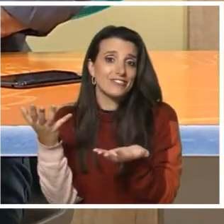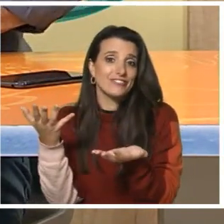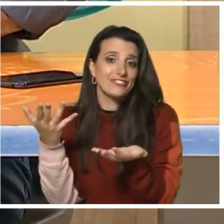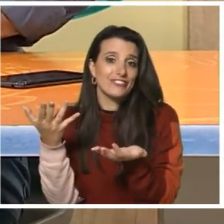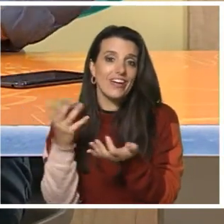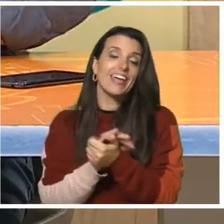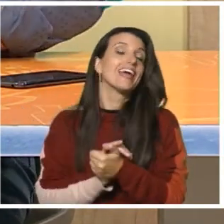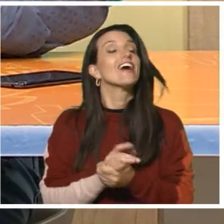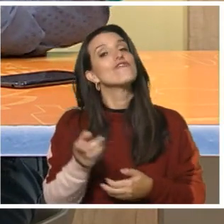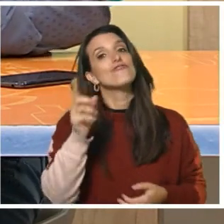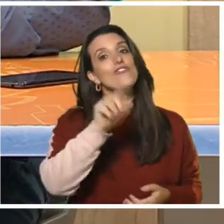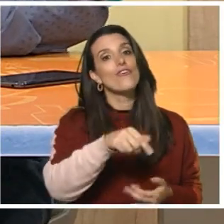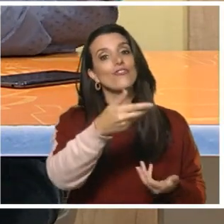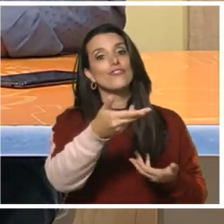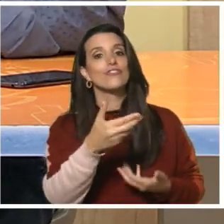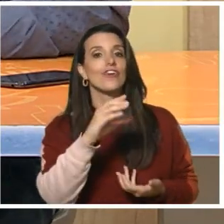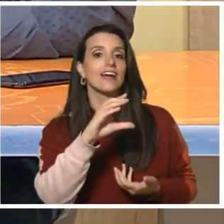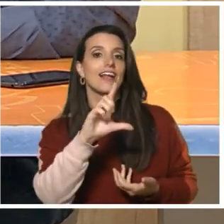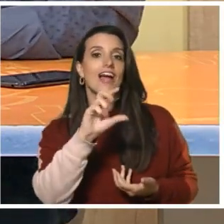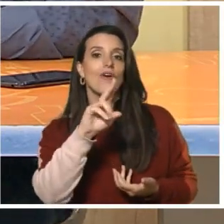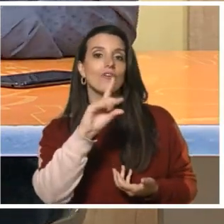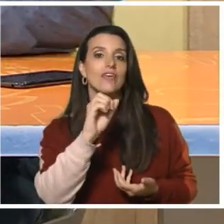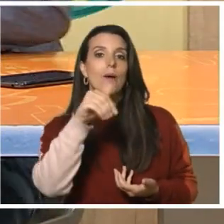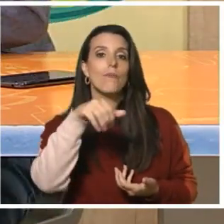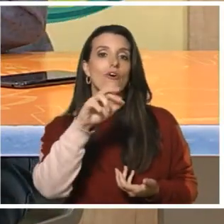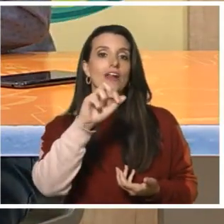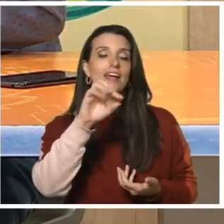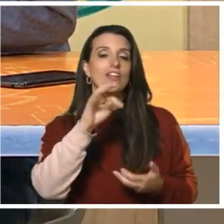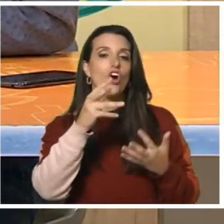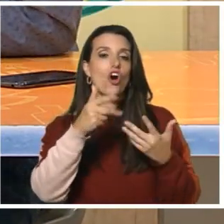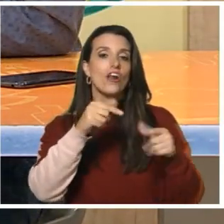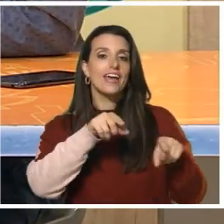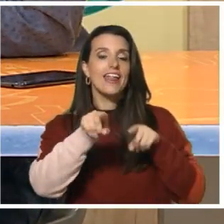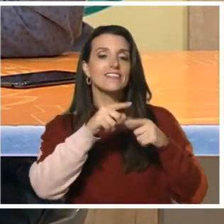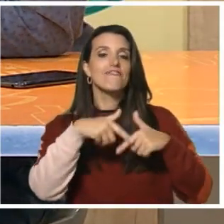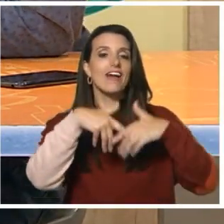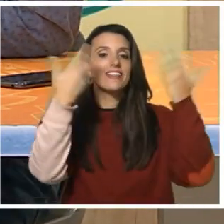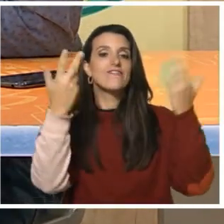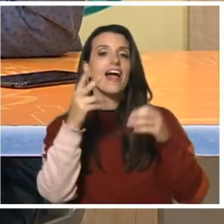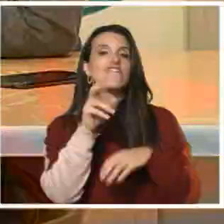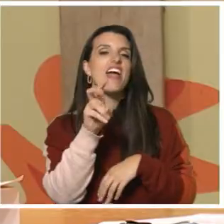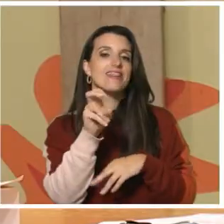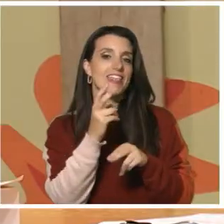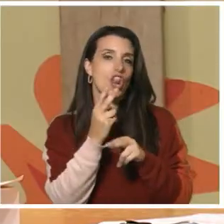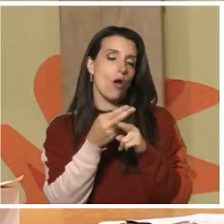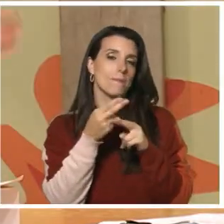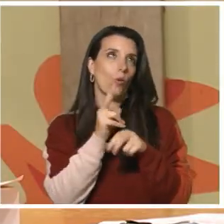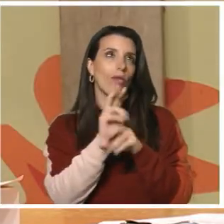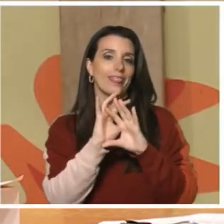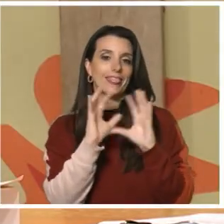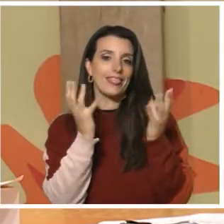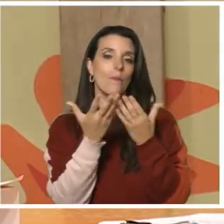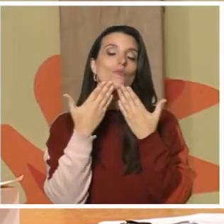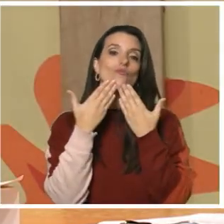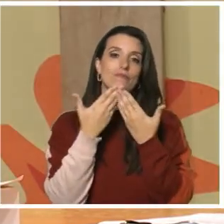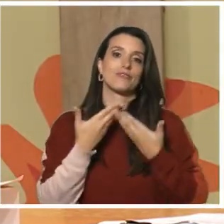dos cosas. Estamos con los acompañados de Claudia Morante, ella es organizadora del Festival Green. Claudia, bienvenida, un placer tenerte aquí. Muchas gracias a ustedes por darnos este